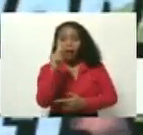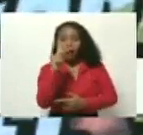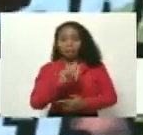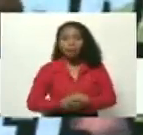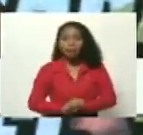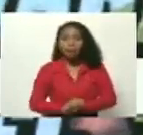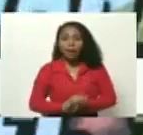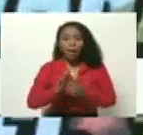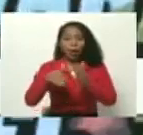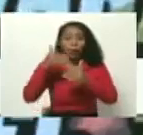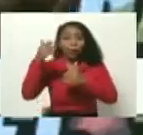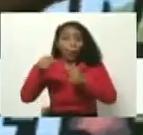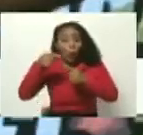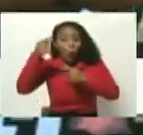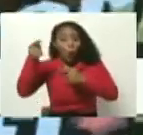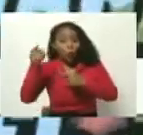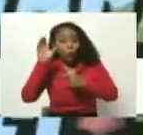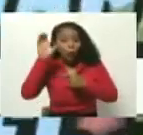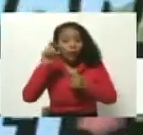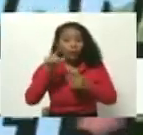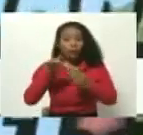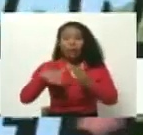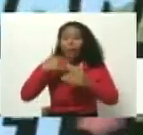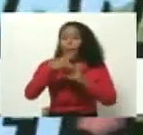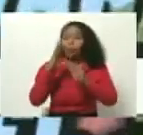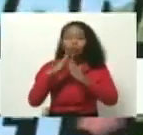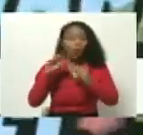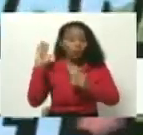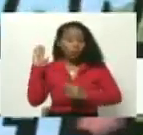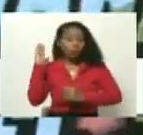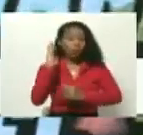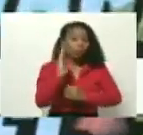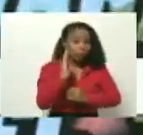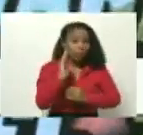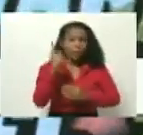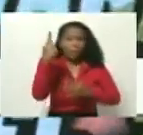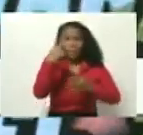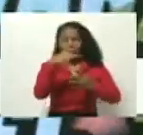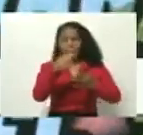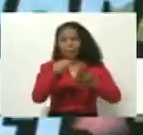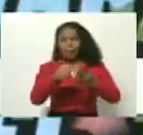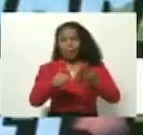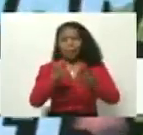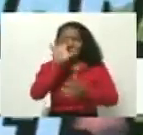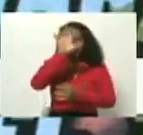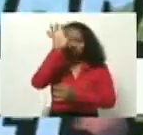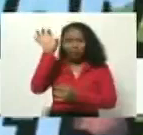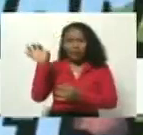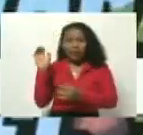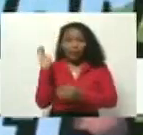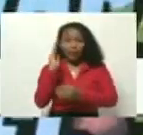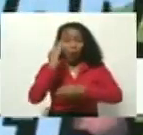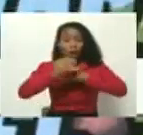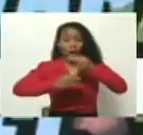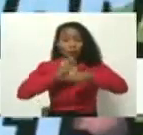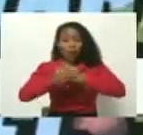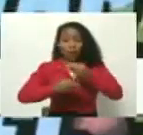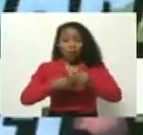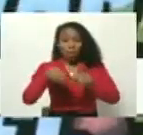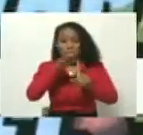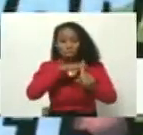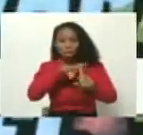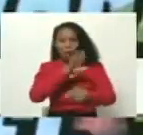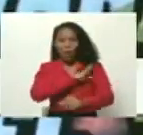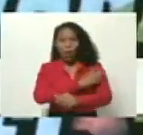luego a Yugoslavia y luego todo lo que se vino, Afganistán, etcétera, todo lo que se vino haciendo ostentación de su